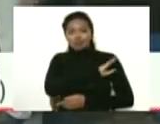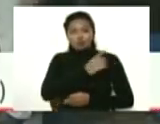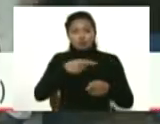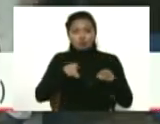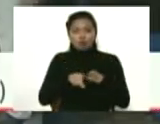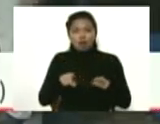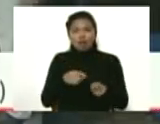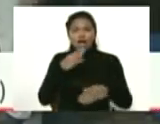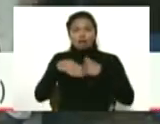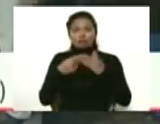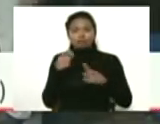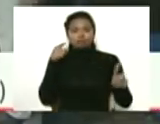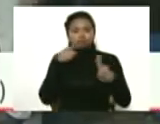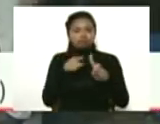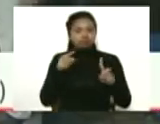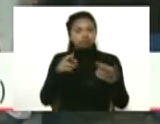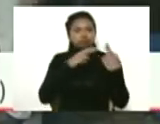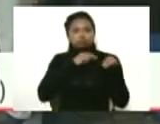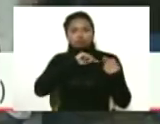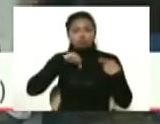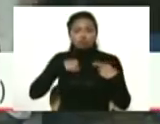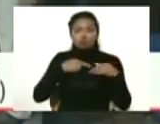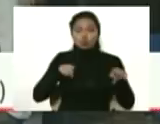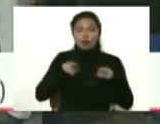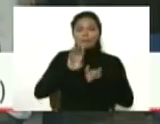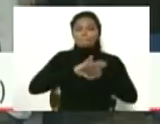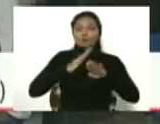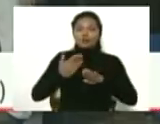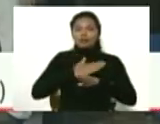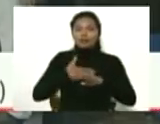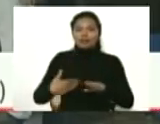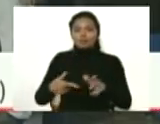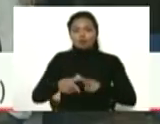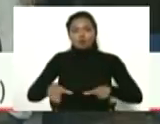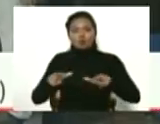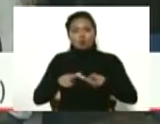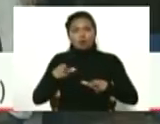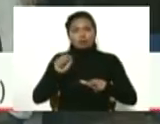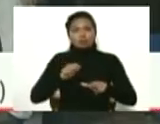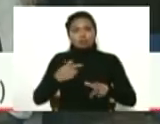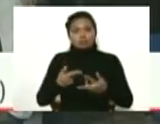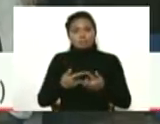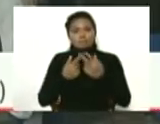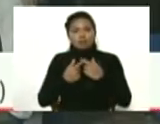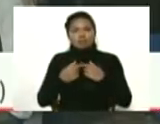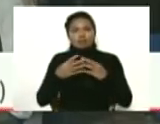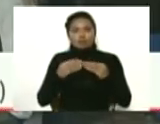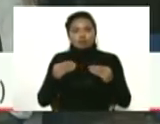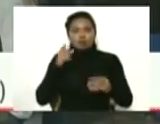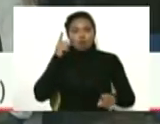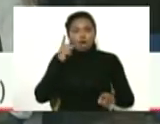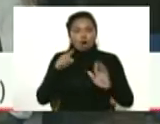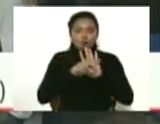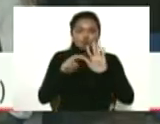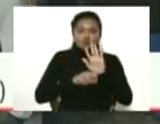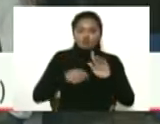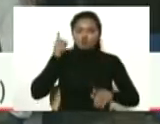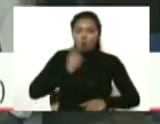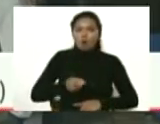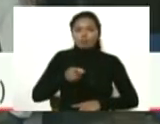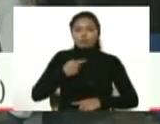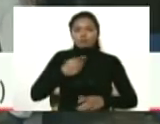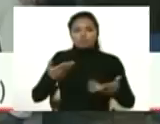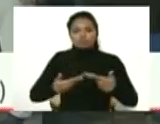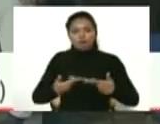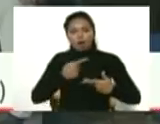Estamos enmarcados en esa tarea, mi comandante en jefe, porque queremos que nuestra región esté presta para todas las órdenes e instrucciones que usted